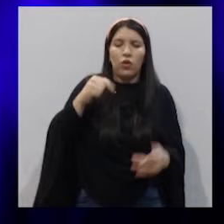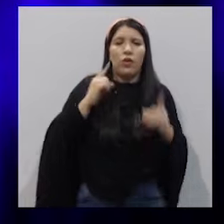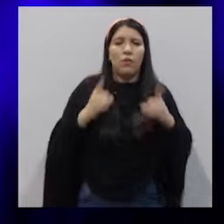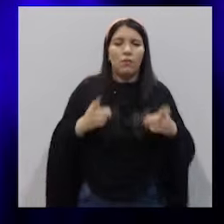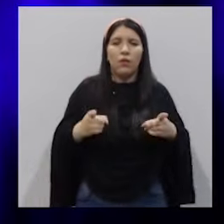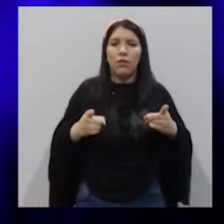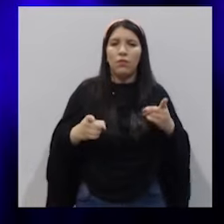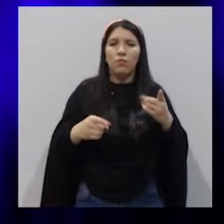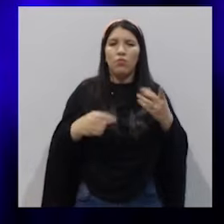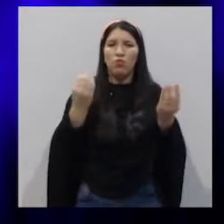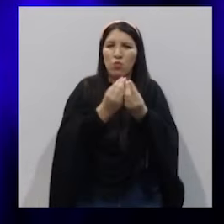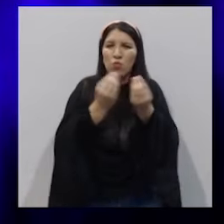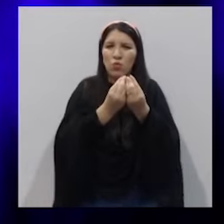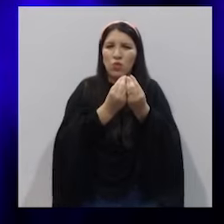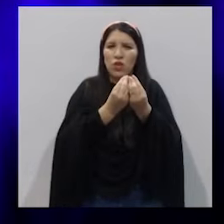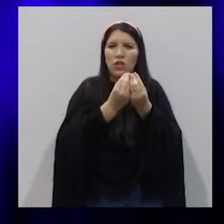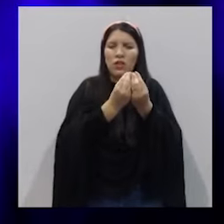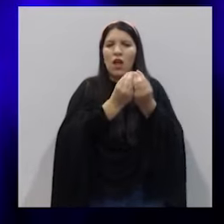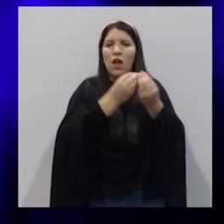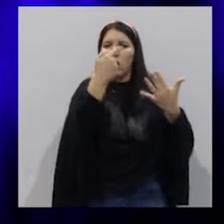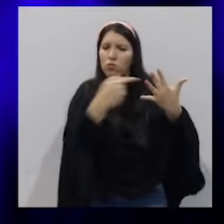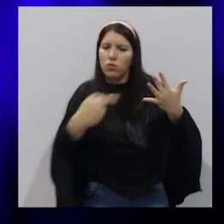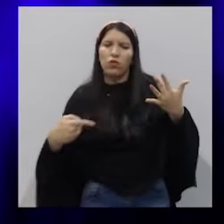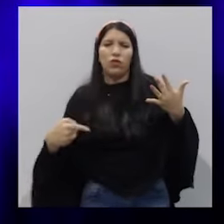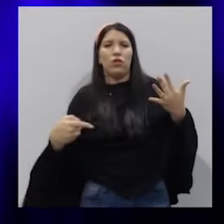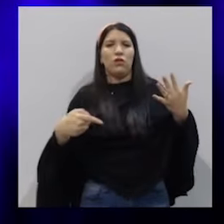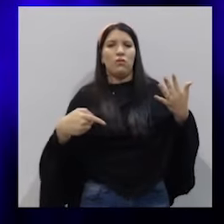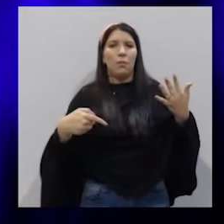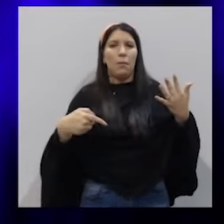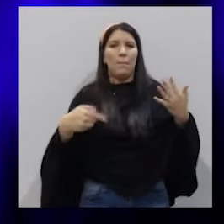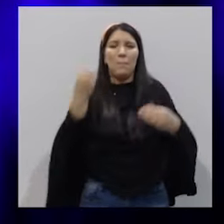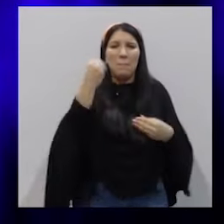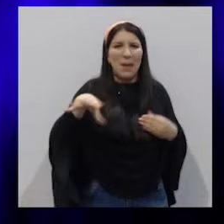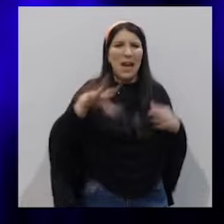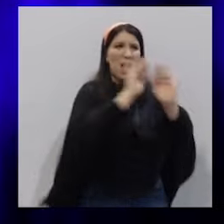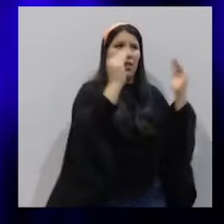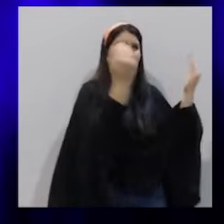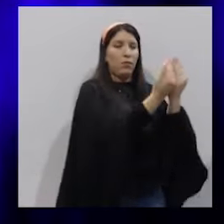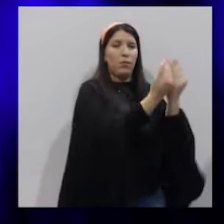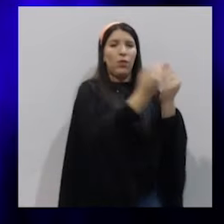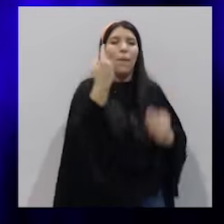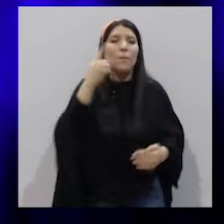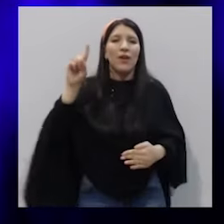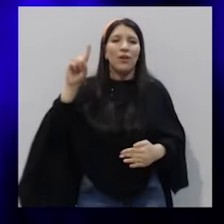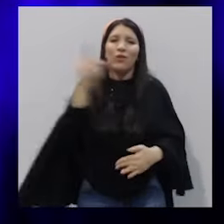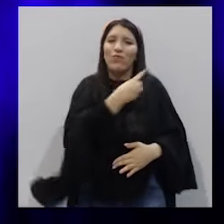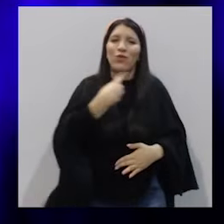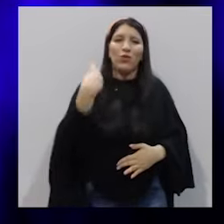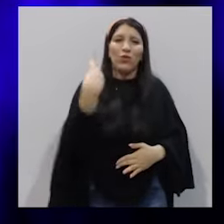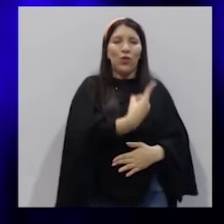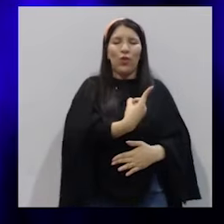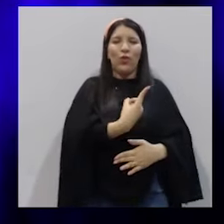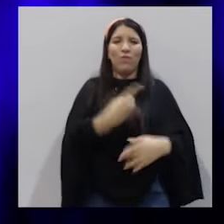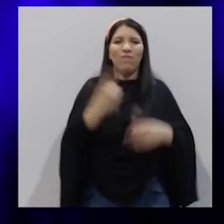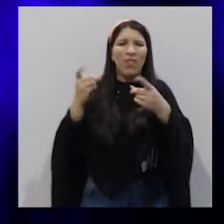debemos estar firmes y debemos ser fuertes pero también debemos ser valientes frente a todas las